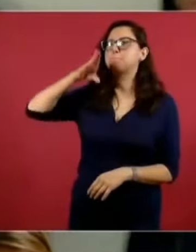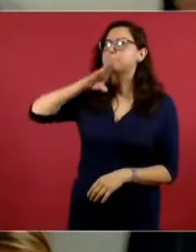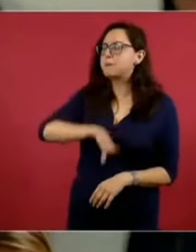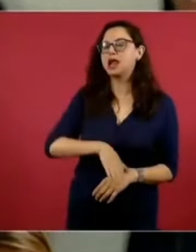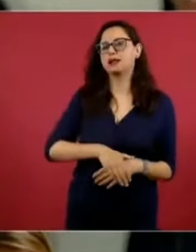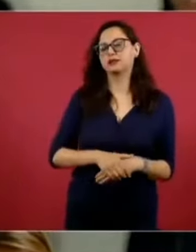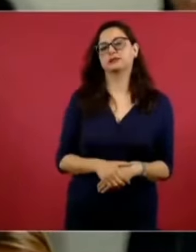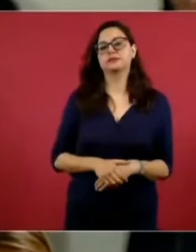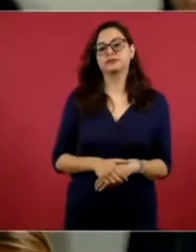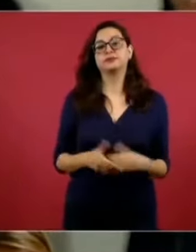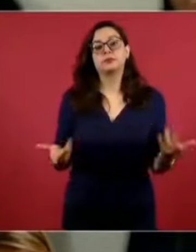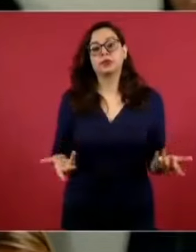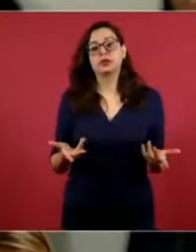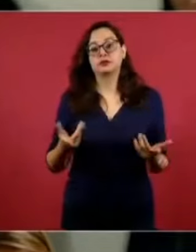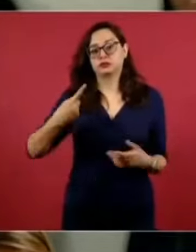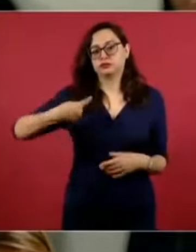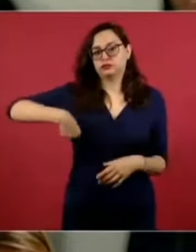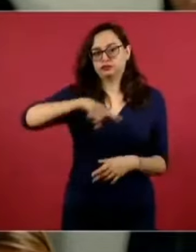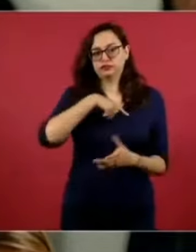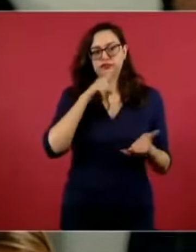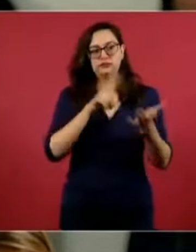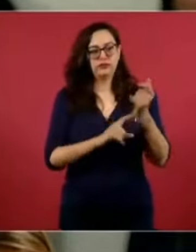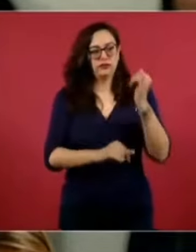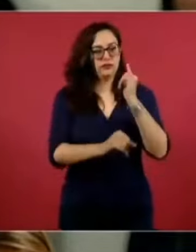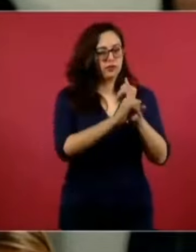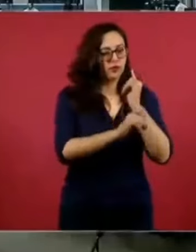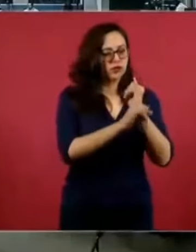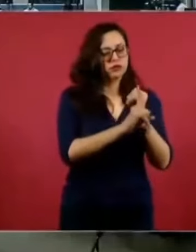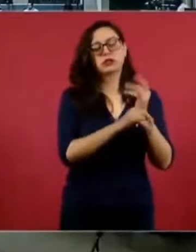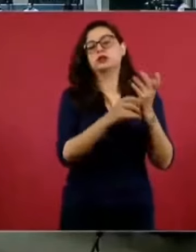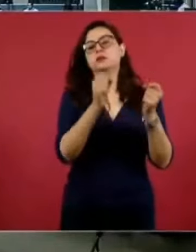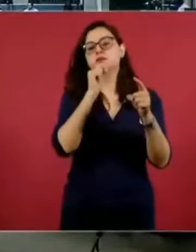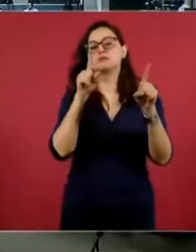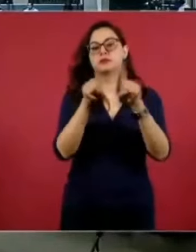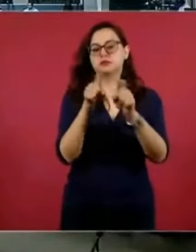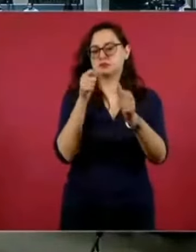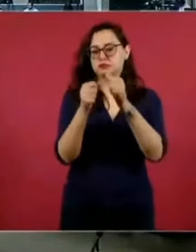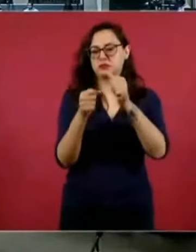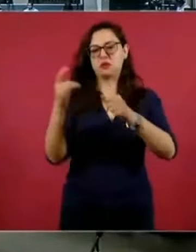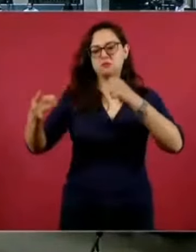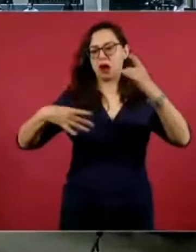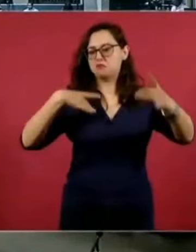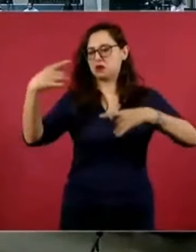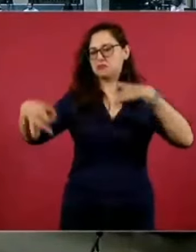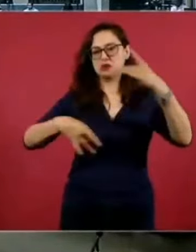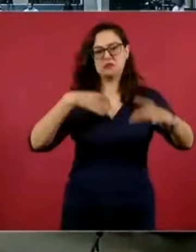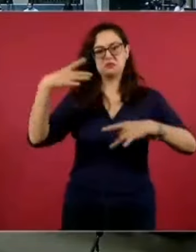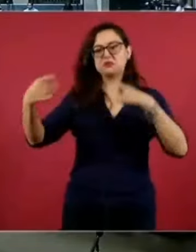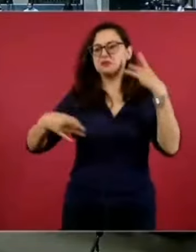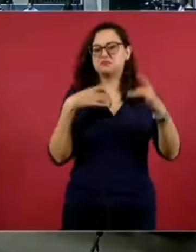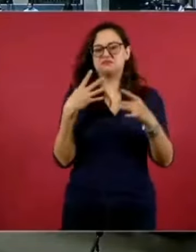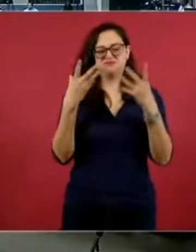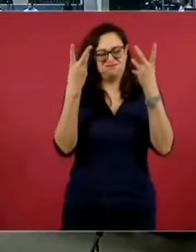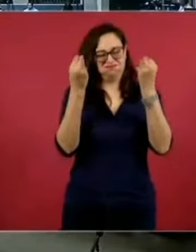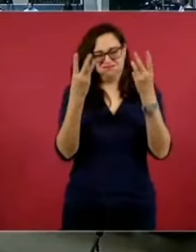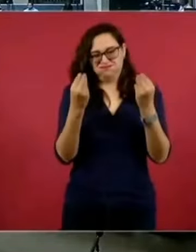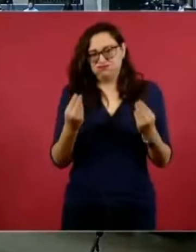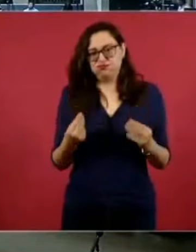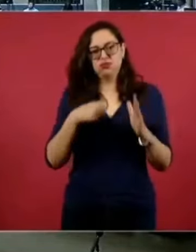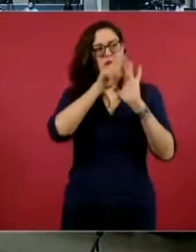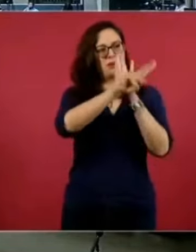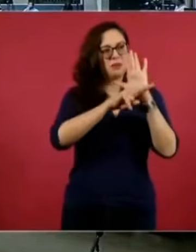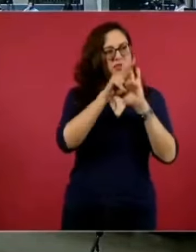se lo digo porque en nuestras redes sociales incluso por vía mensaje nos enviaron decenas de de de videos